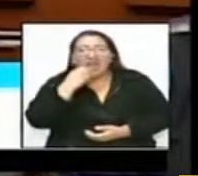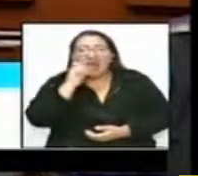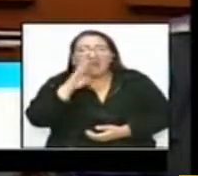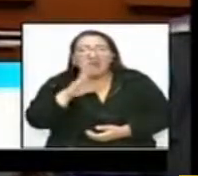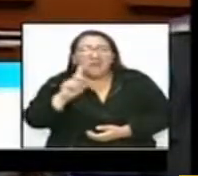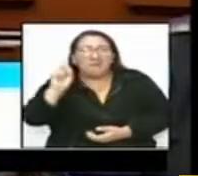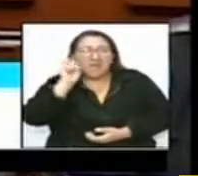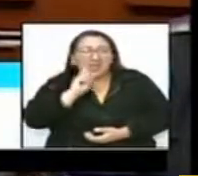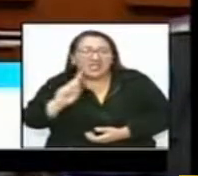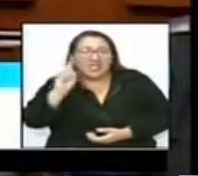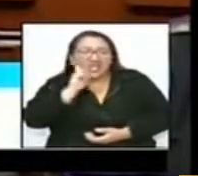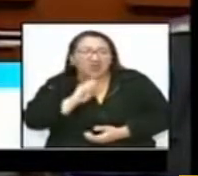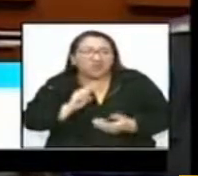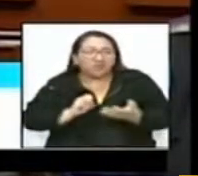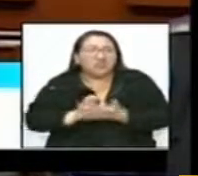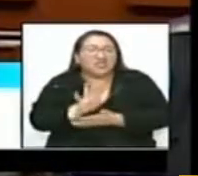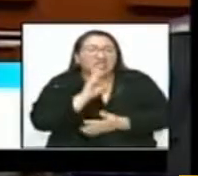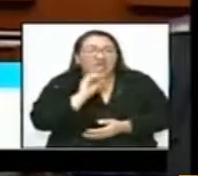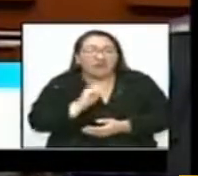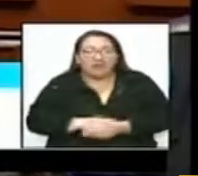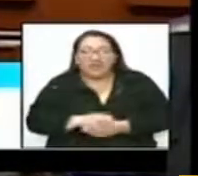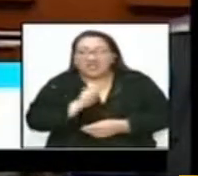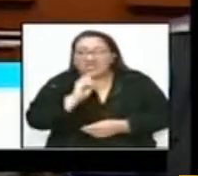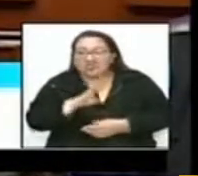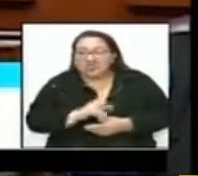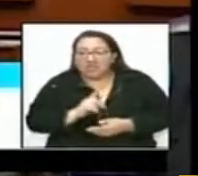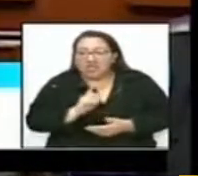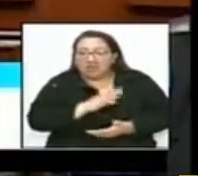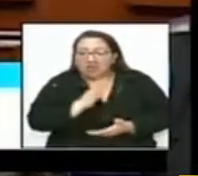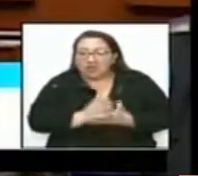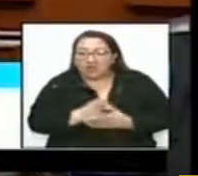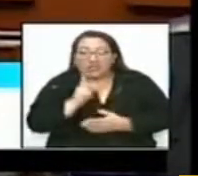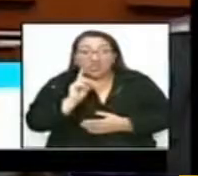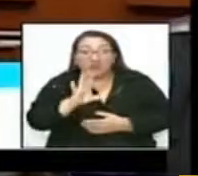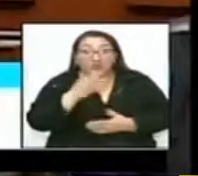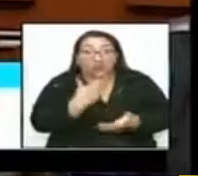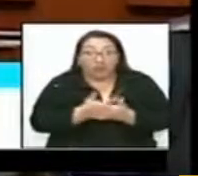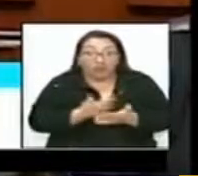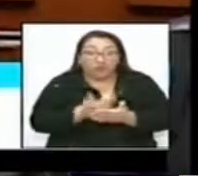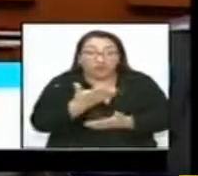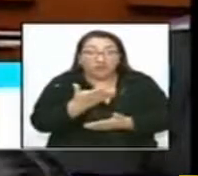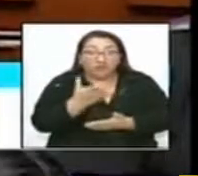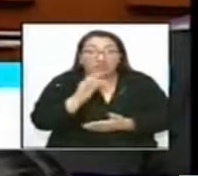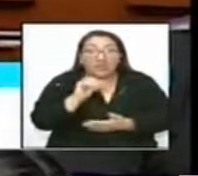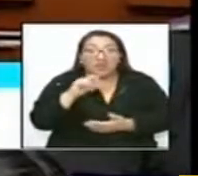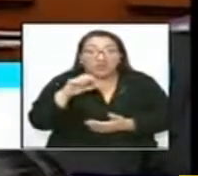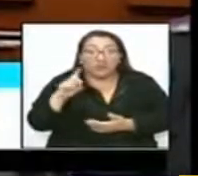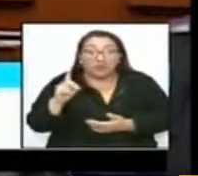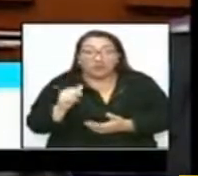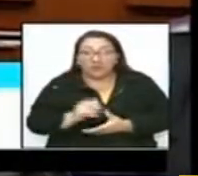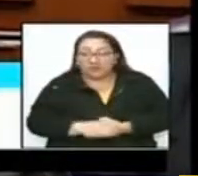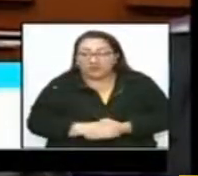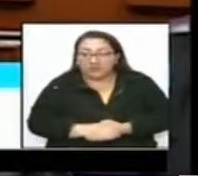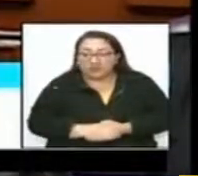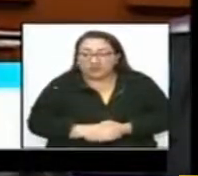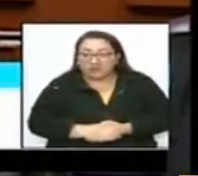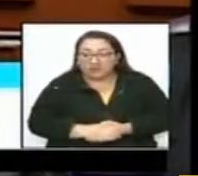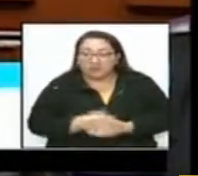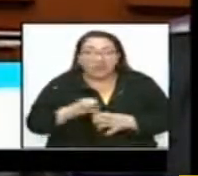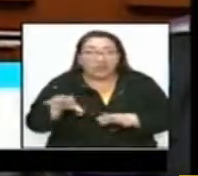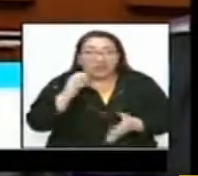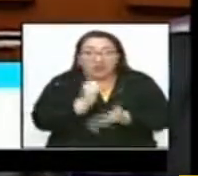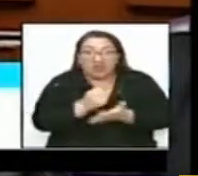públicamente en su mensaje diciendo que el caso de su propuesta para levantar la inmunidad parlamentaria si se